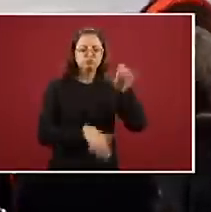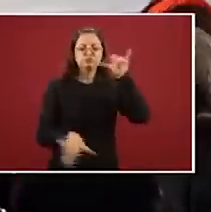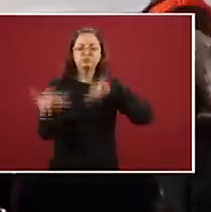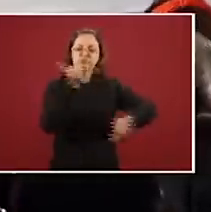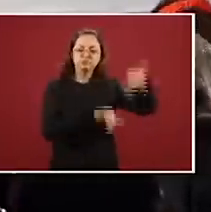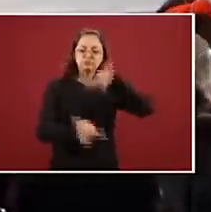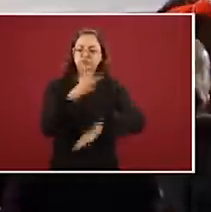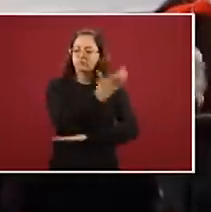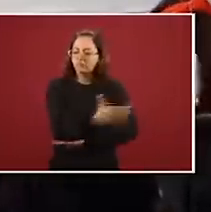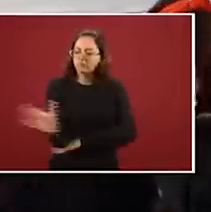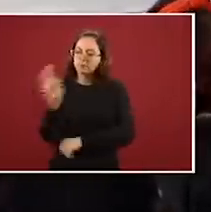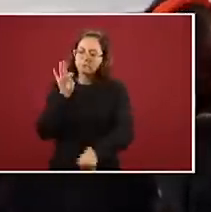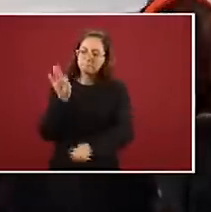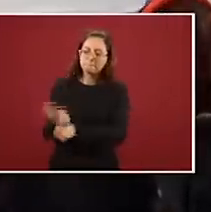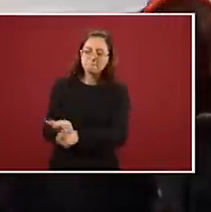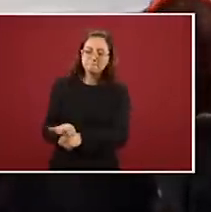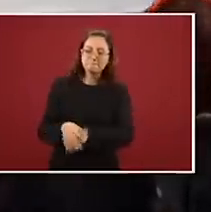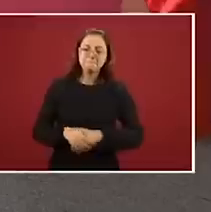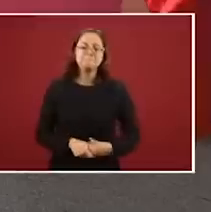fertilizante.